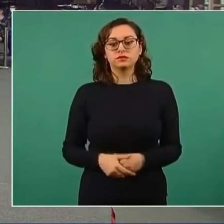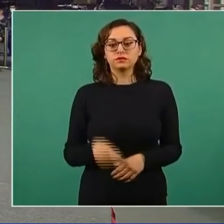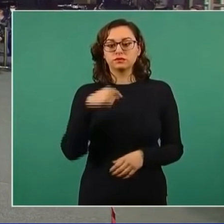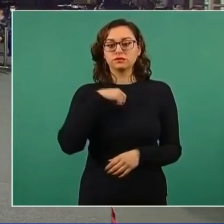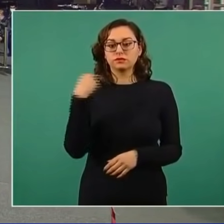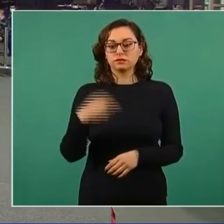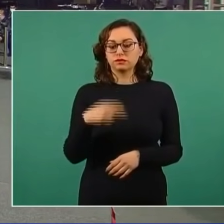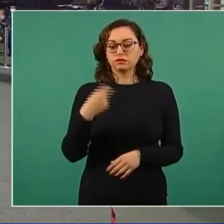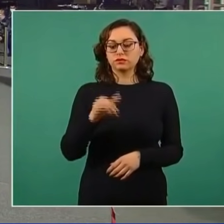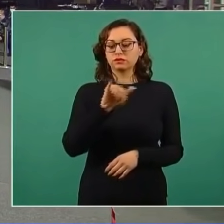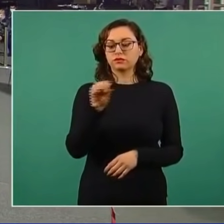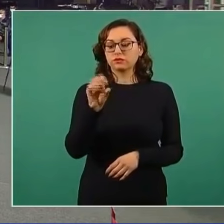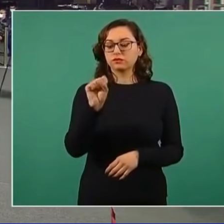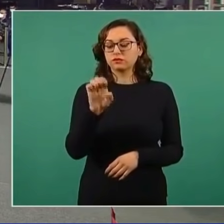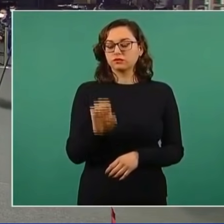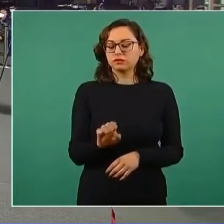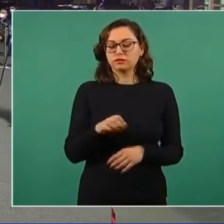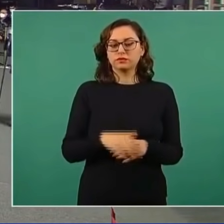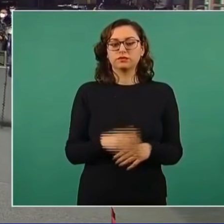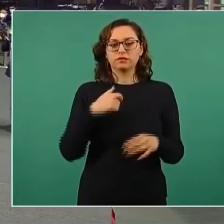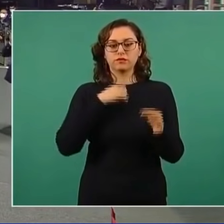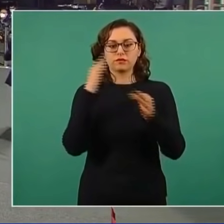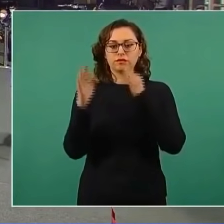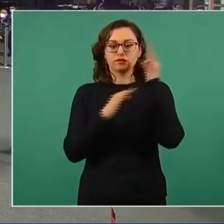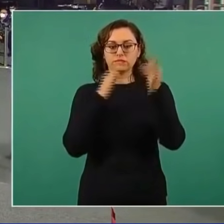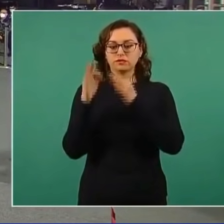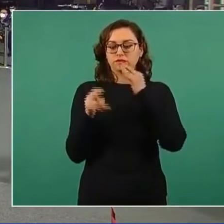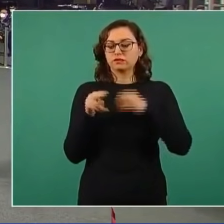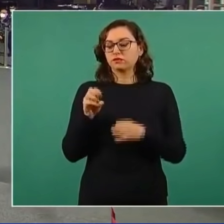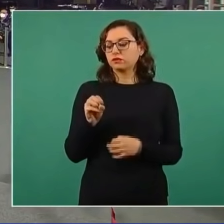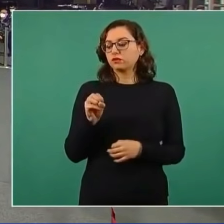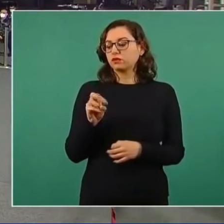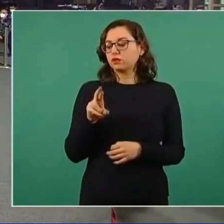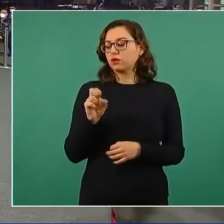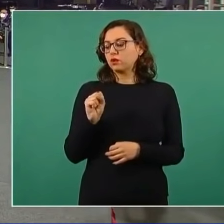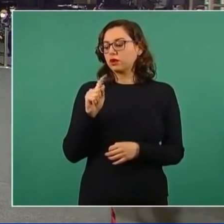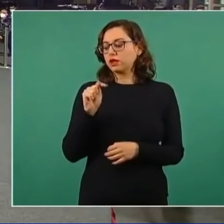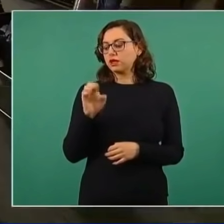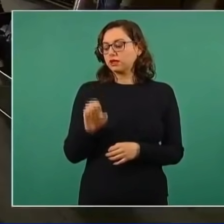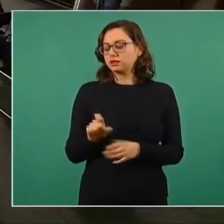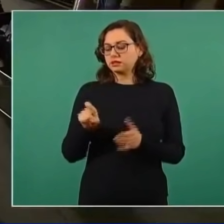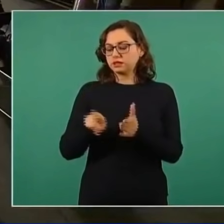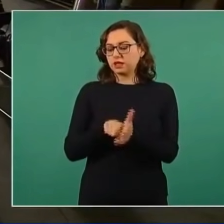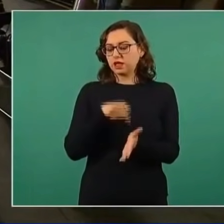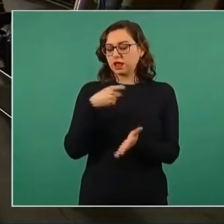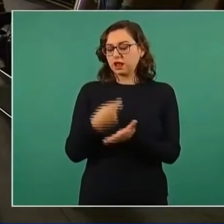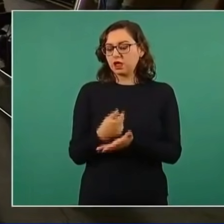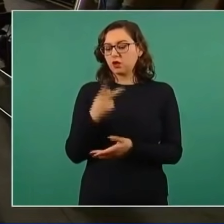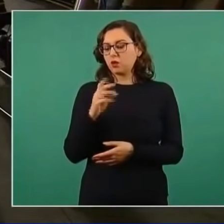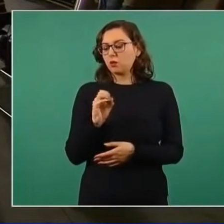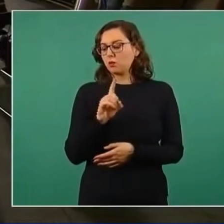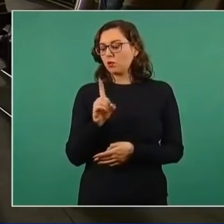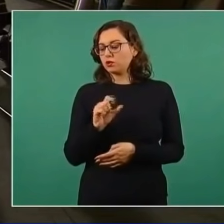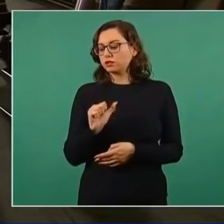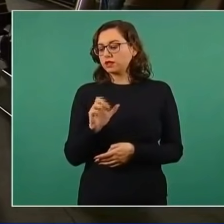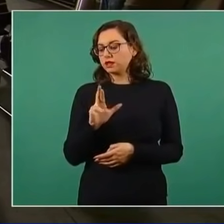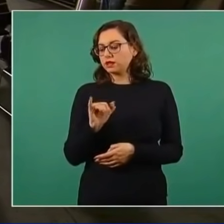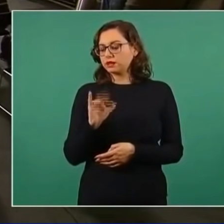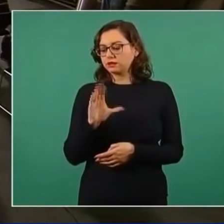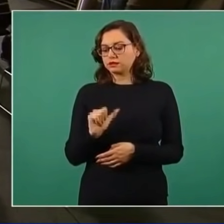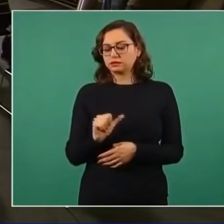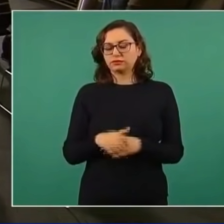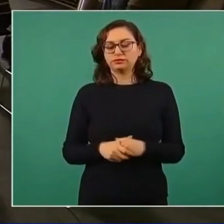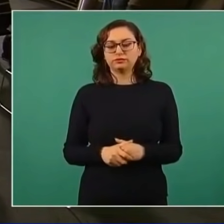José Sobrevilla, noreste.net, Jalapa y Noreste Diario, Poza Rica. Nuestra